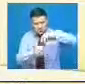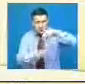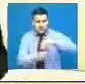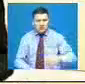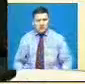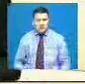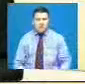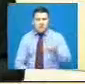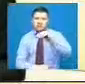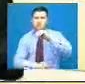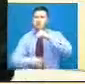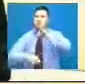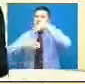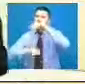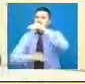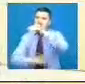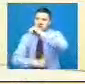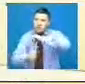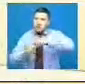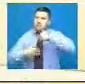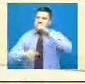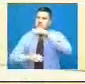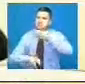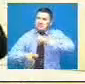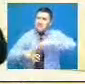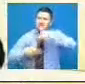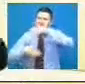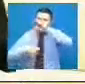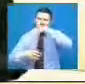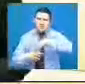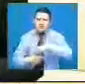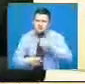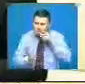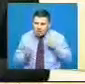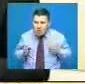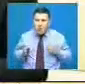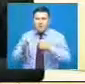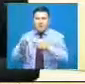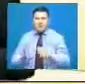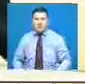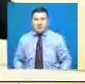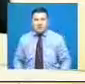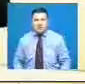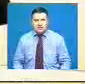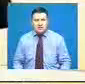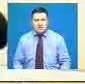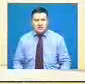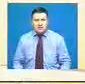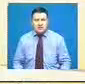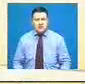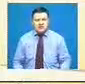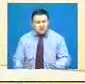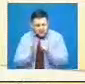tanto reduciendo importaciones, aumentando las exportaciones. Pero es el camino por el que vamos. Nosotros tenemos clara